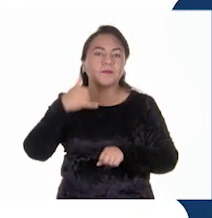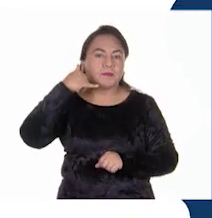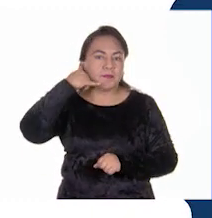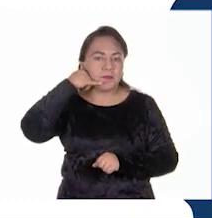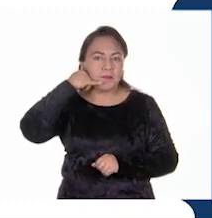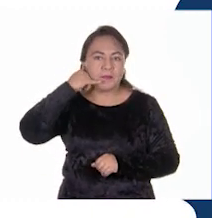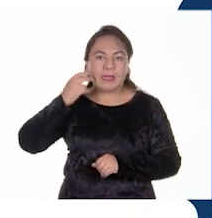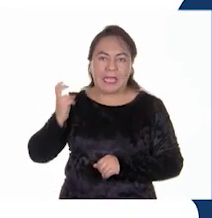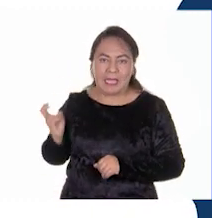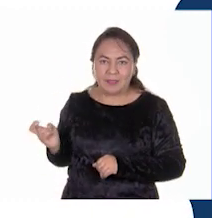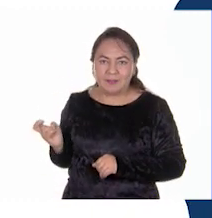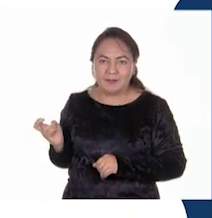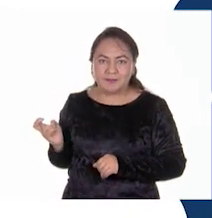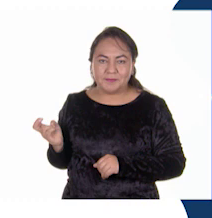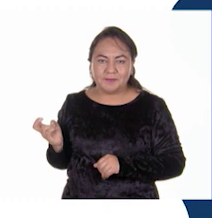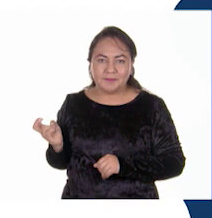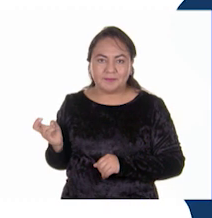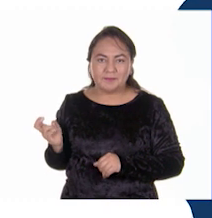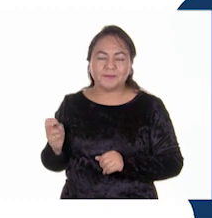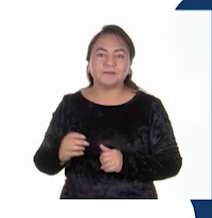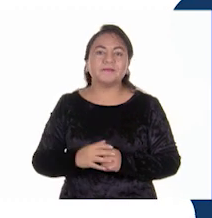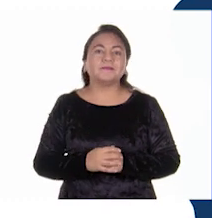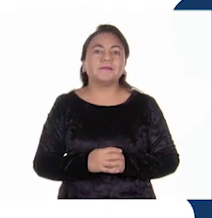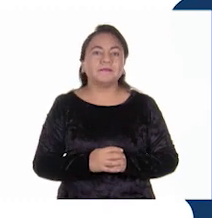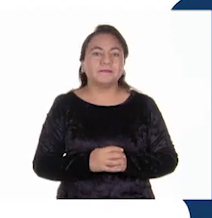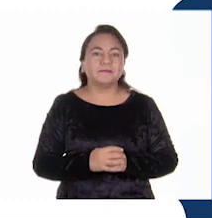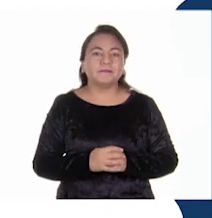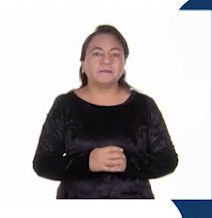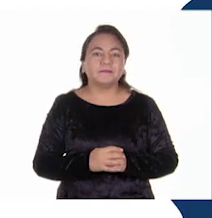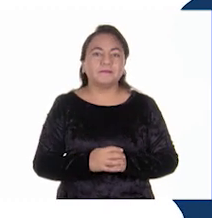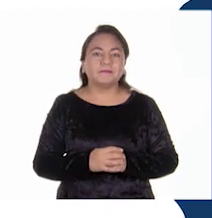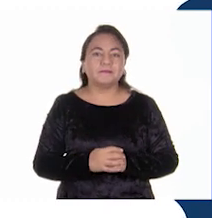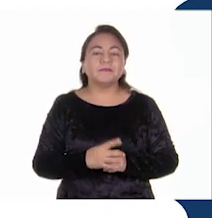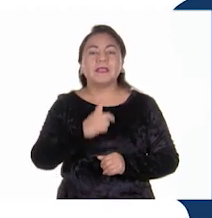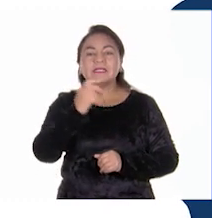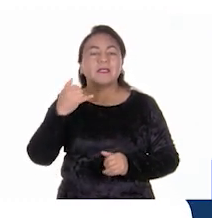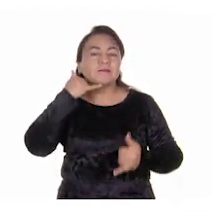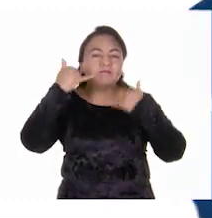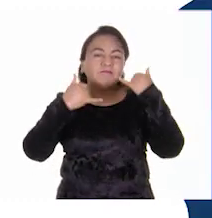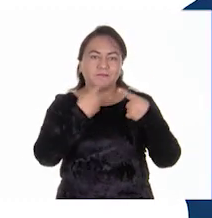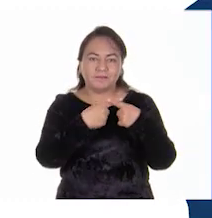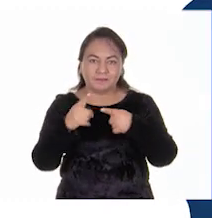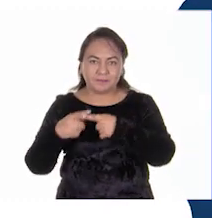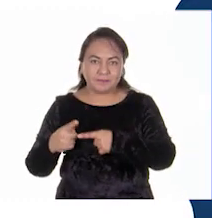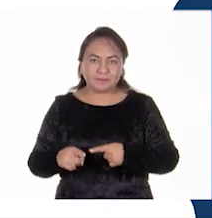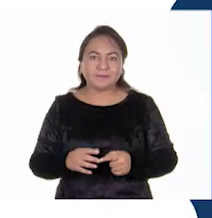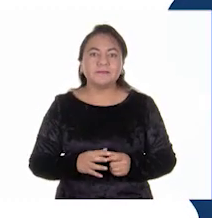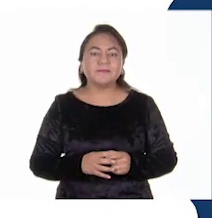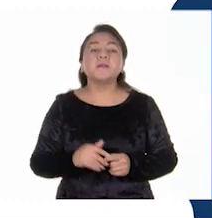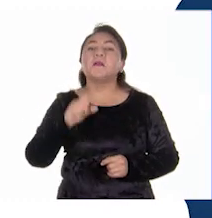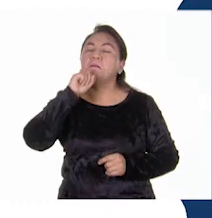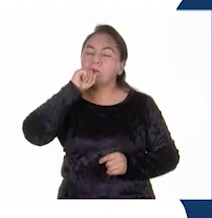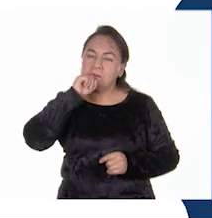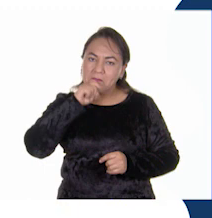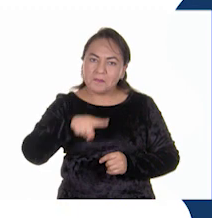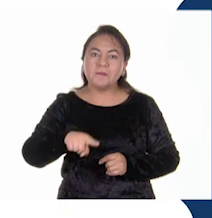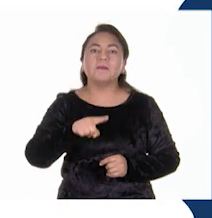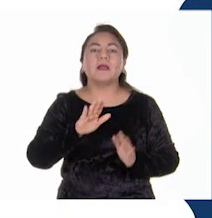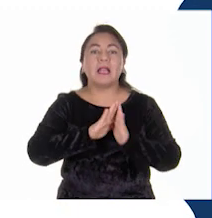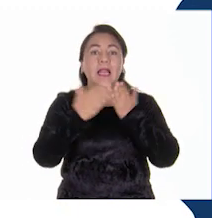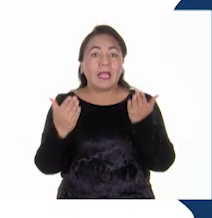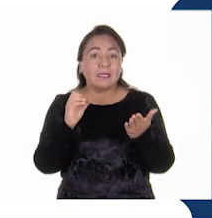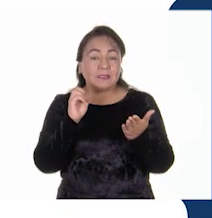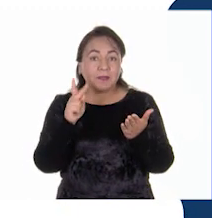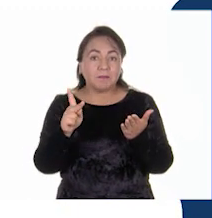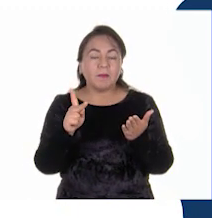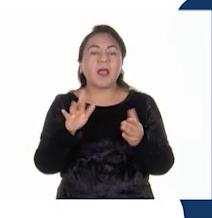55 41 72 04 13 con 100 líneas. También puedes encontrar los libros de